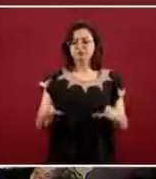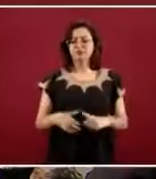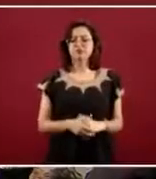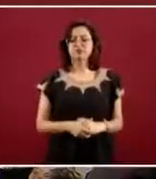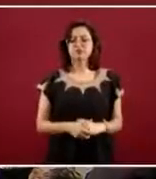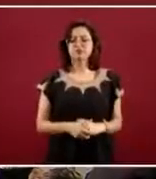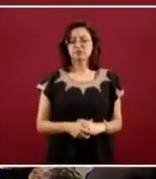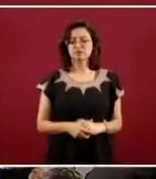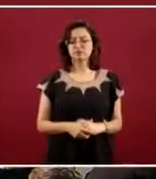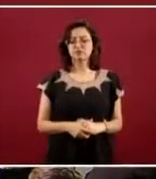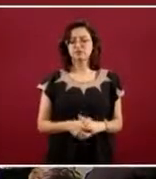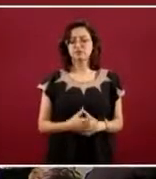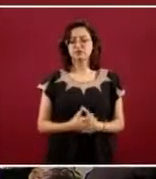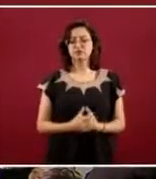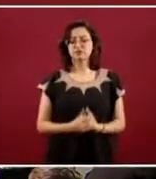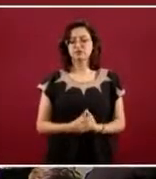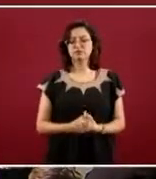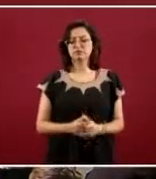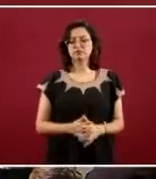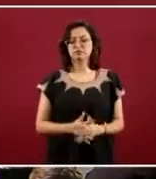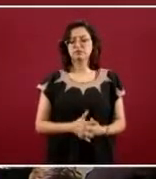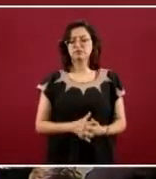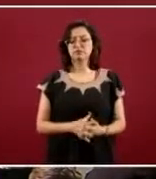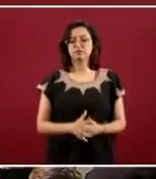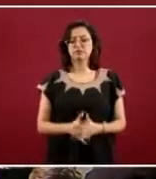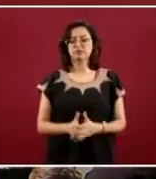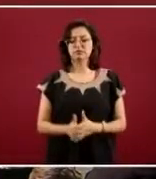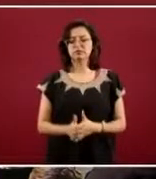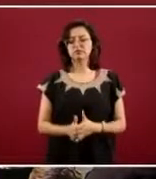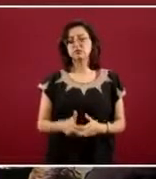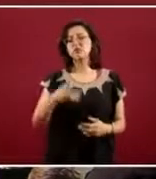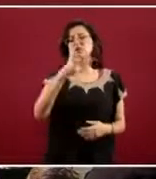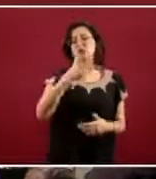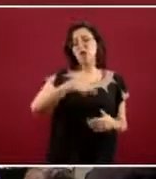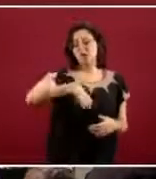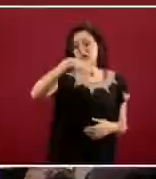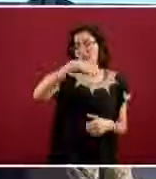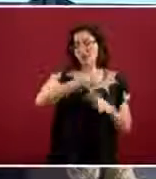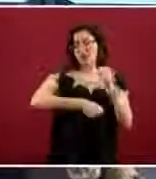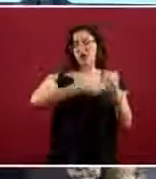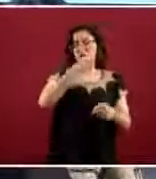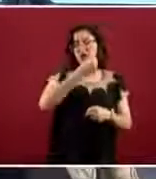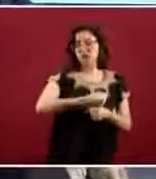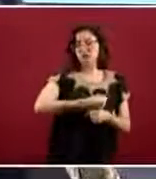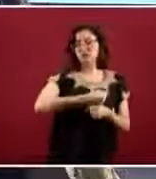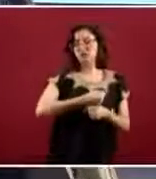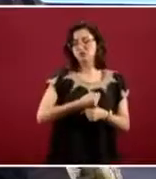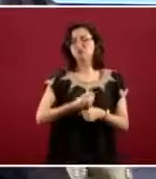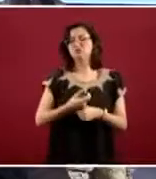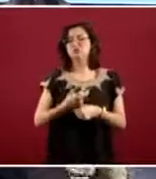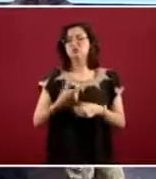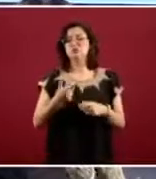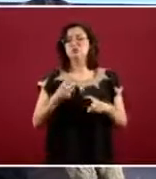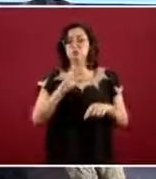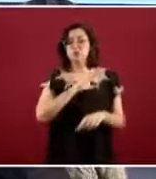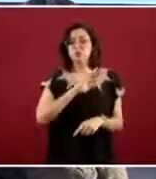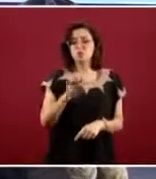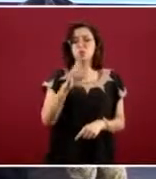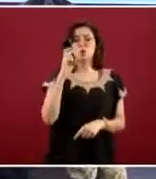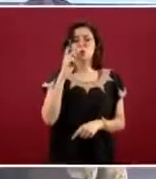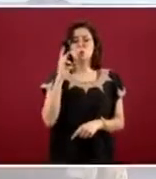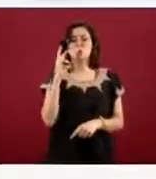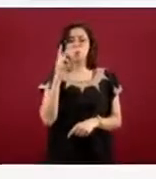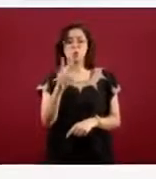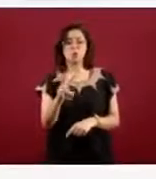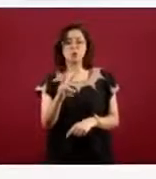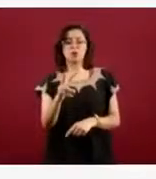La distribución de las defunciones precisamente por grupo de edad, y aquí podemos ver, a diferencia de lo que veíamos en la